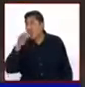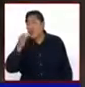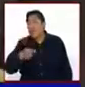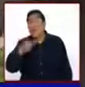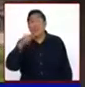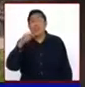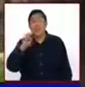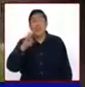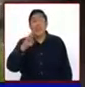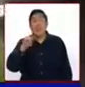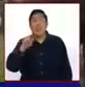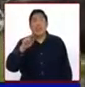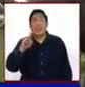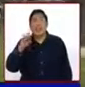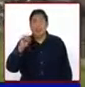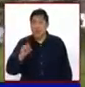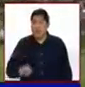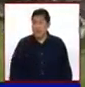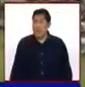Don Gerardo.